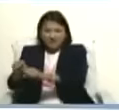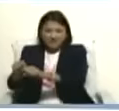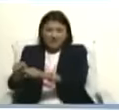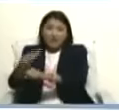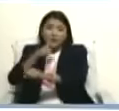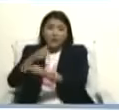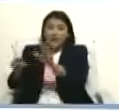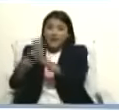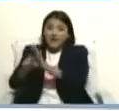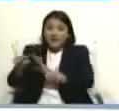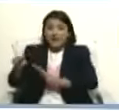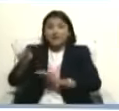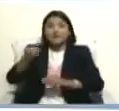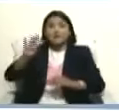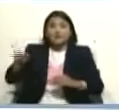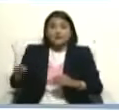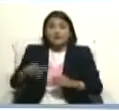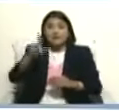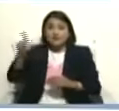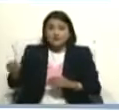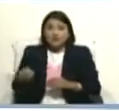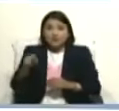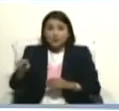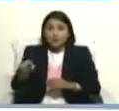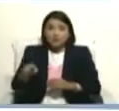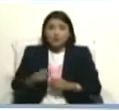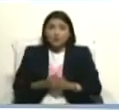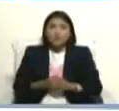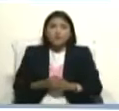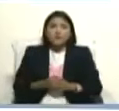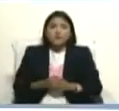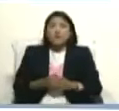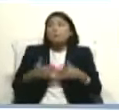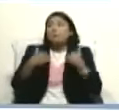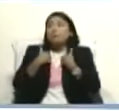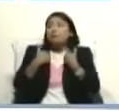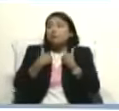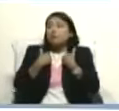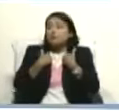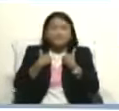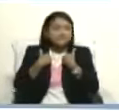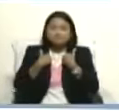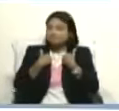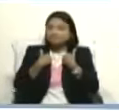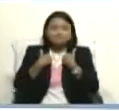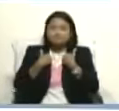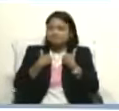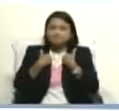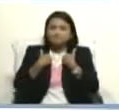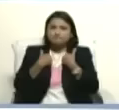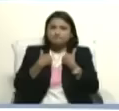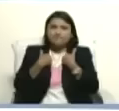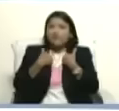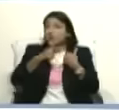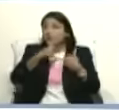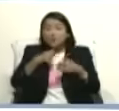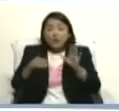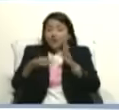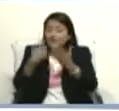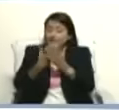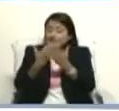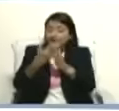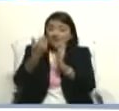de ese territorio, no es una víctima, no tiene título sobre el territorio